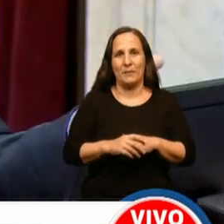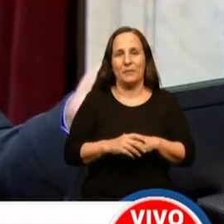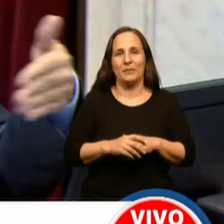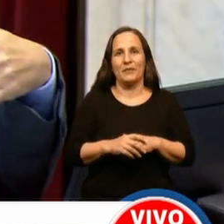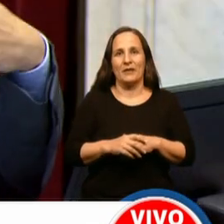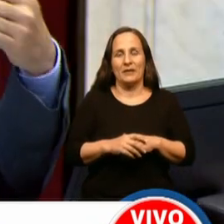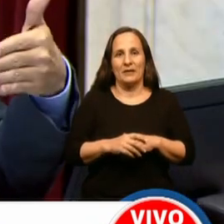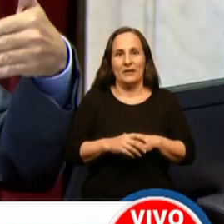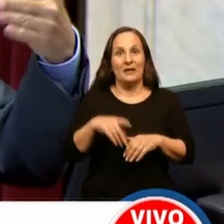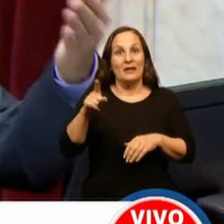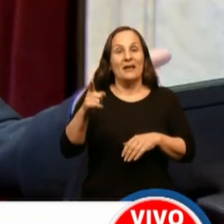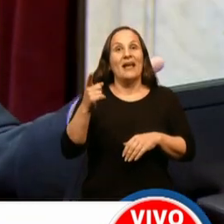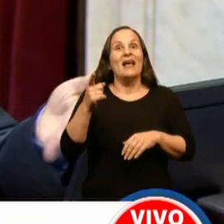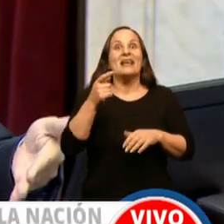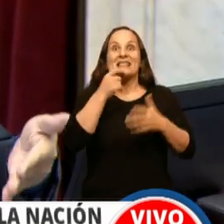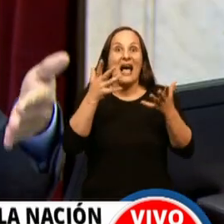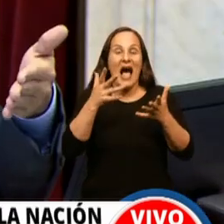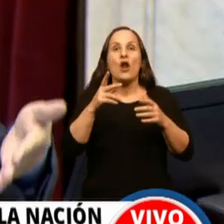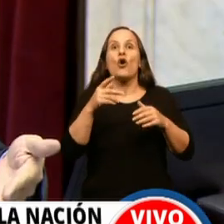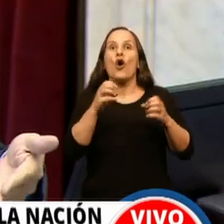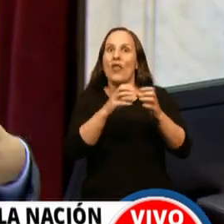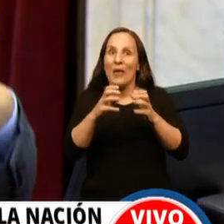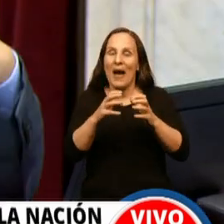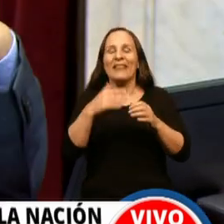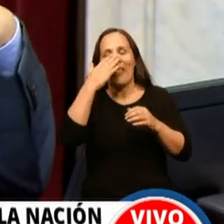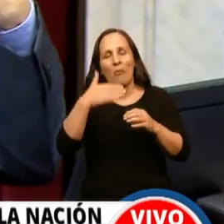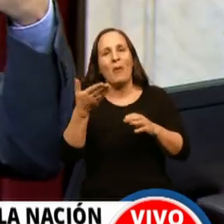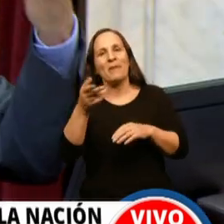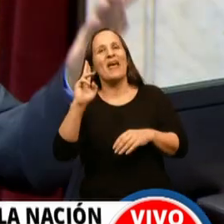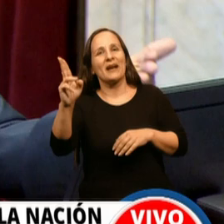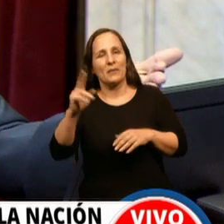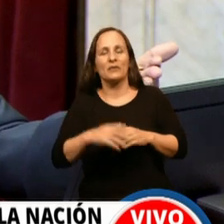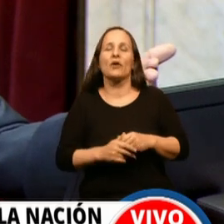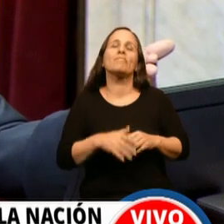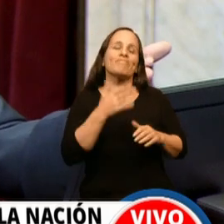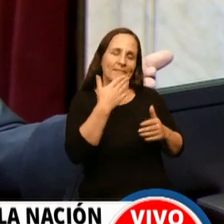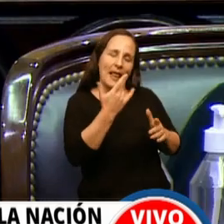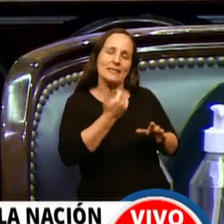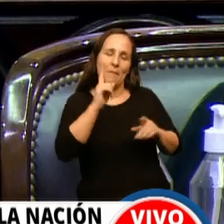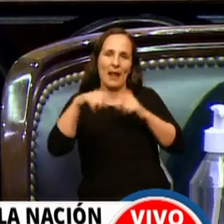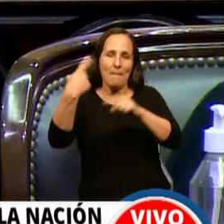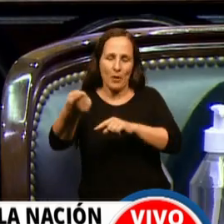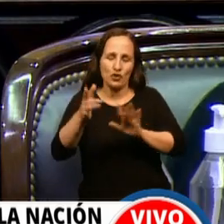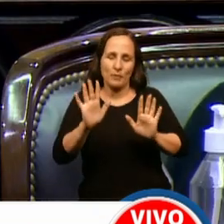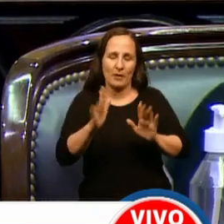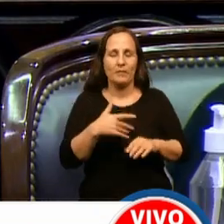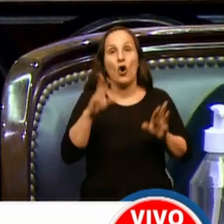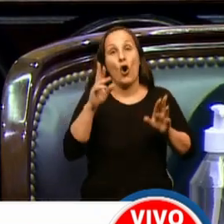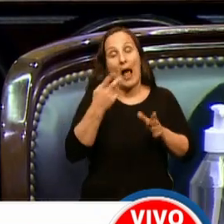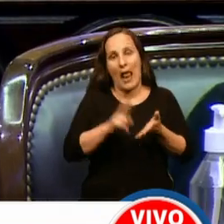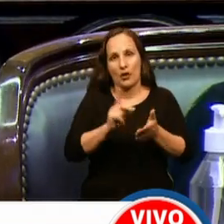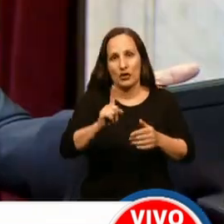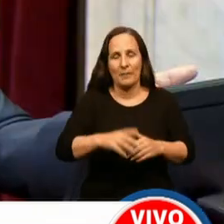correspondido que lo hiciera posterior al debate en una cuestión de privilegio y lo tomo en cuenta para la próxima que no exista